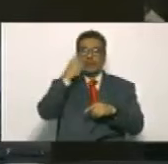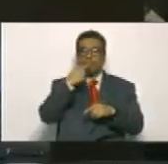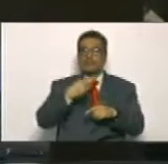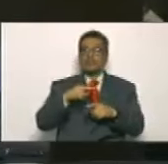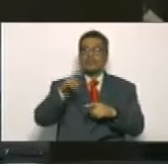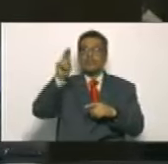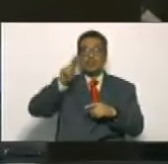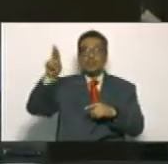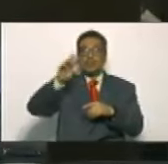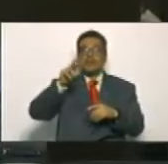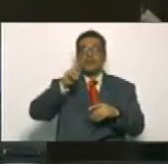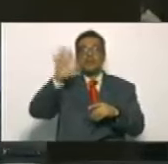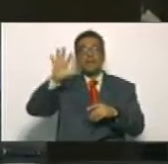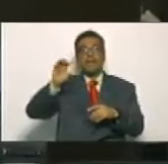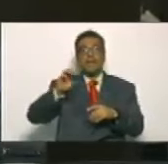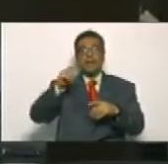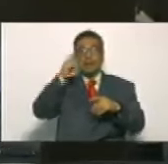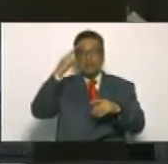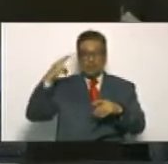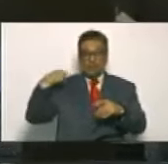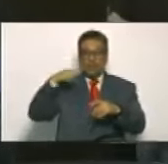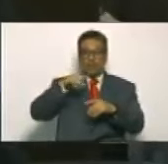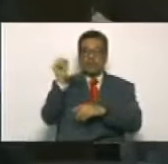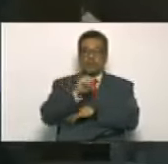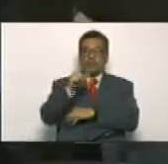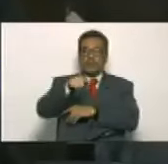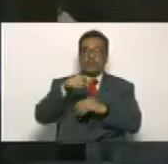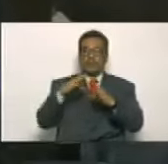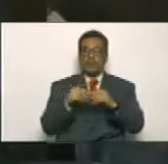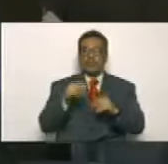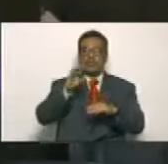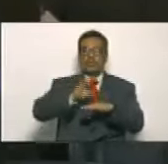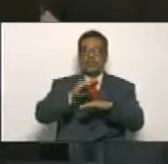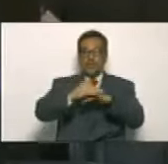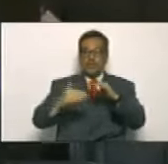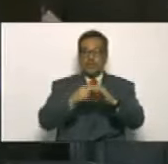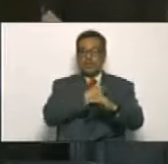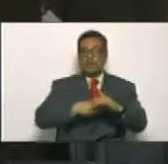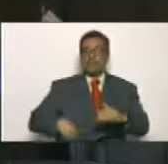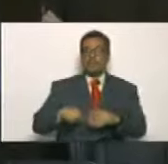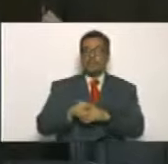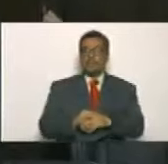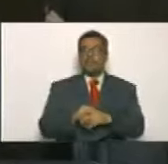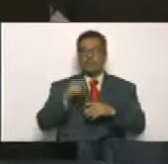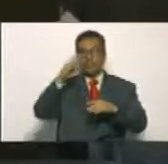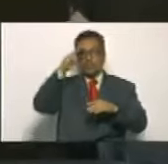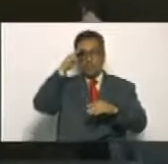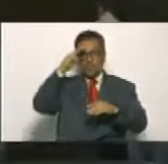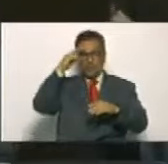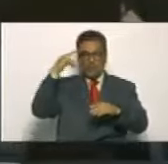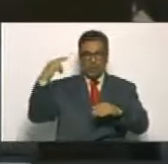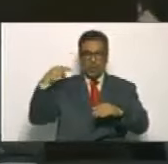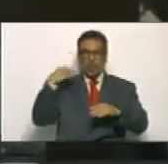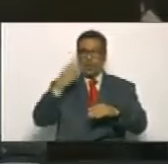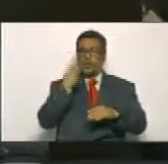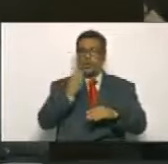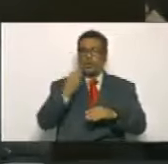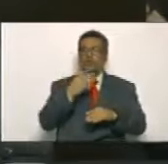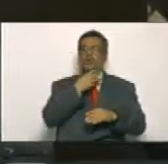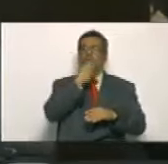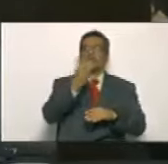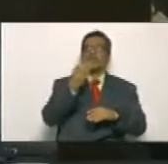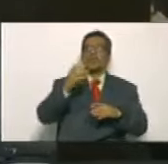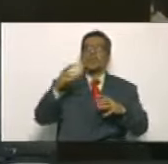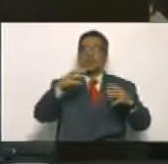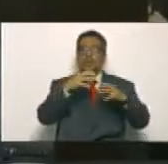Quiero cerrar honrando a ese vencedor de los tiranos, ciudadano vicepresidente, honrándolo a él con su grito de